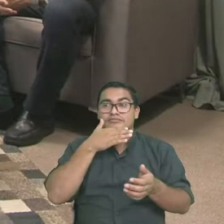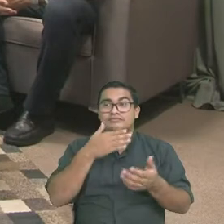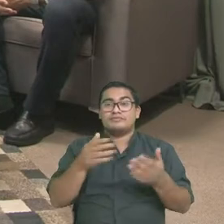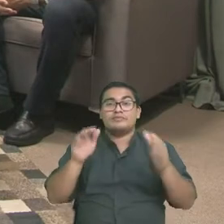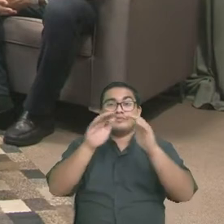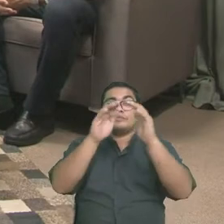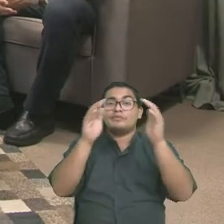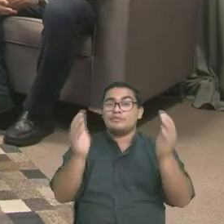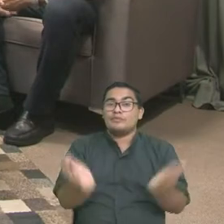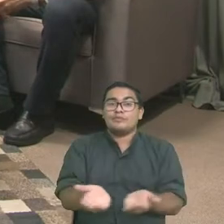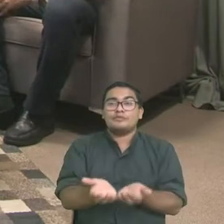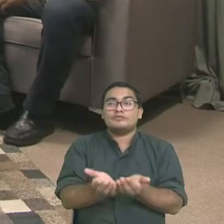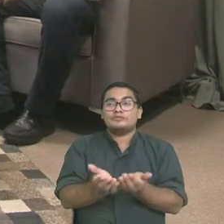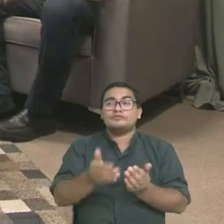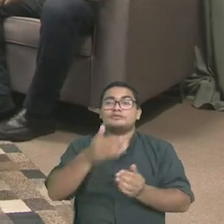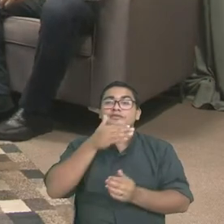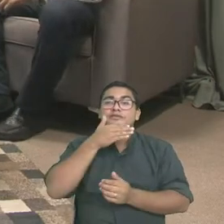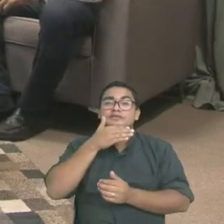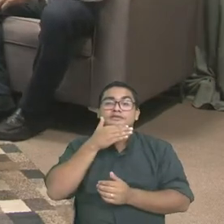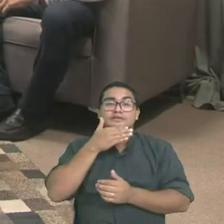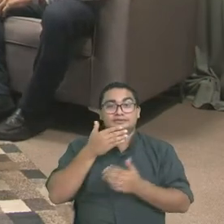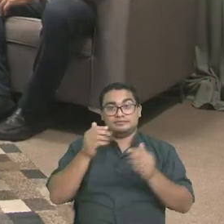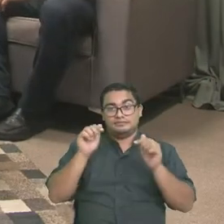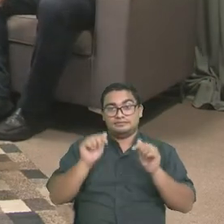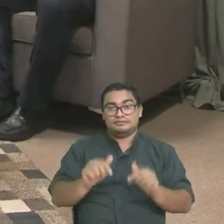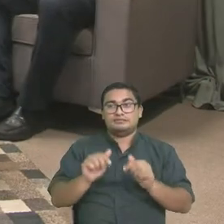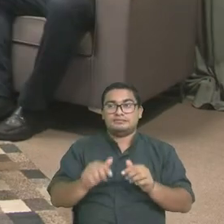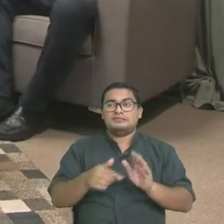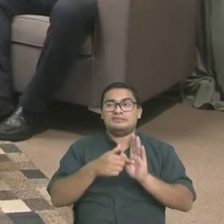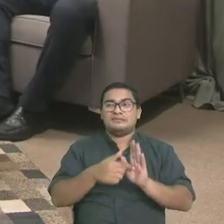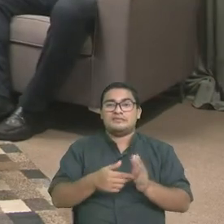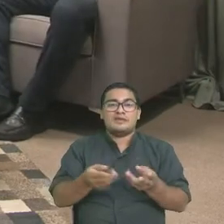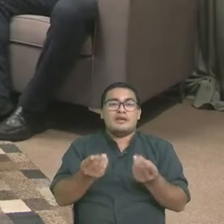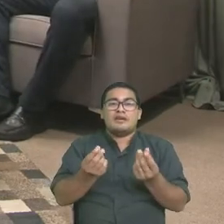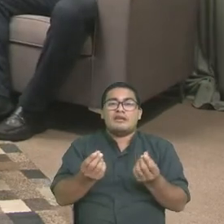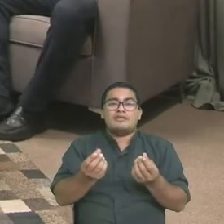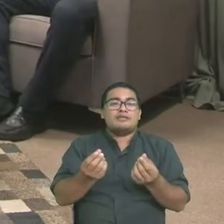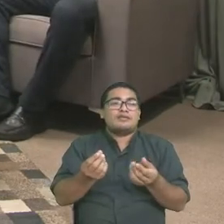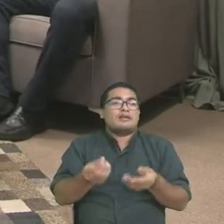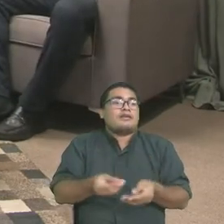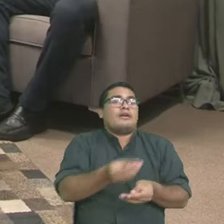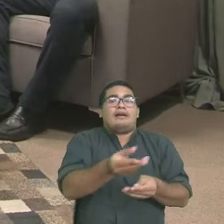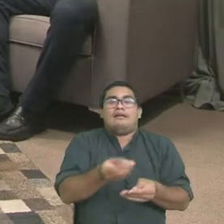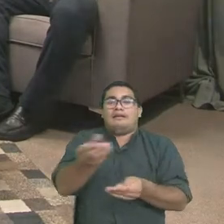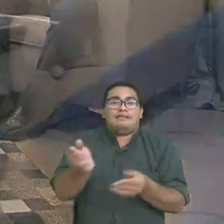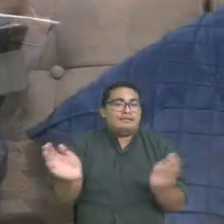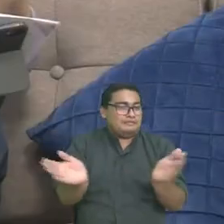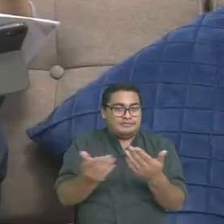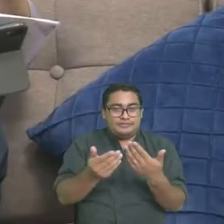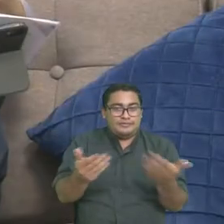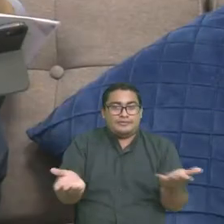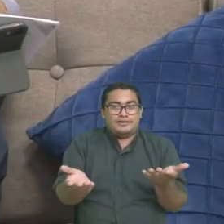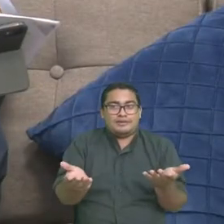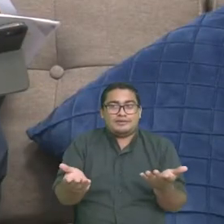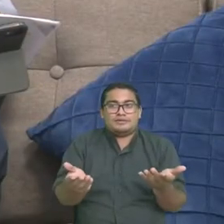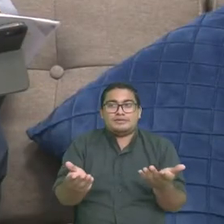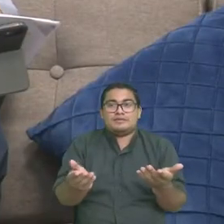tan complejo como en el que nos movemos ahora, de que el dinero no anda sobrando por todos lados. Y las voluntades